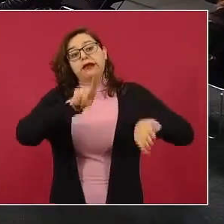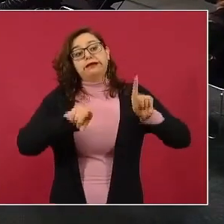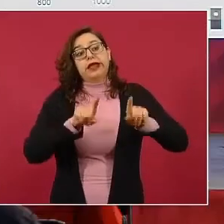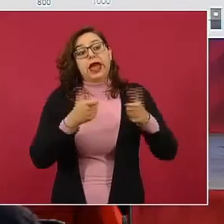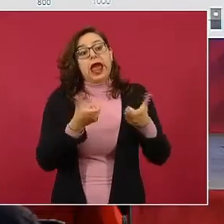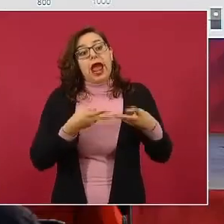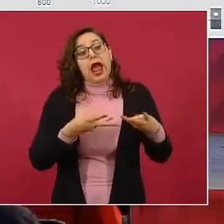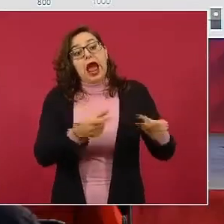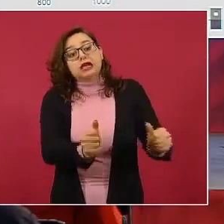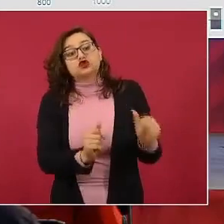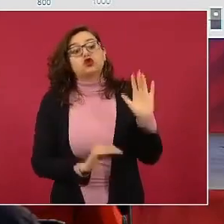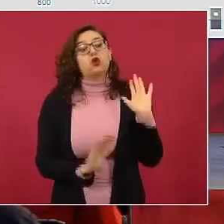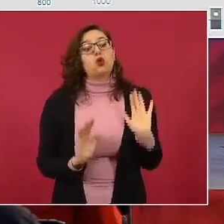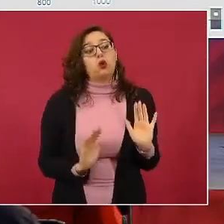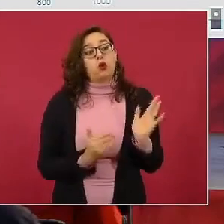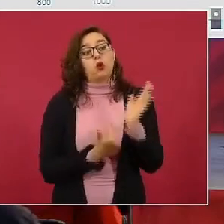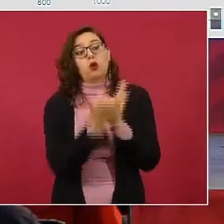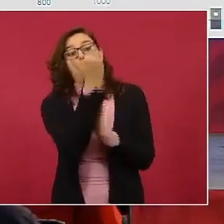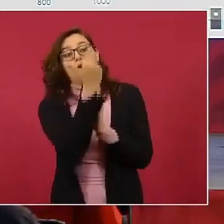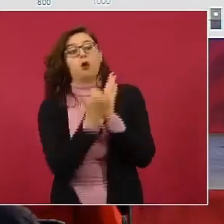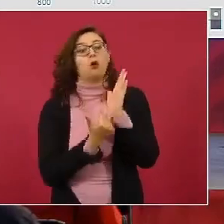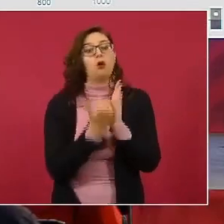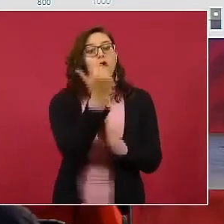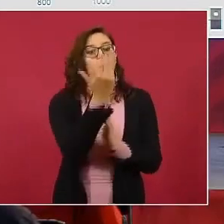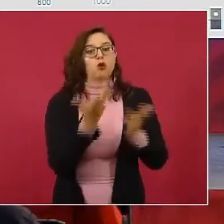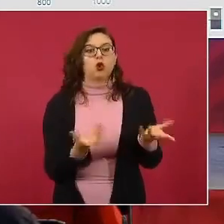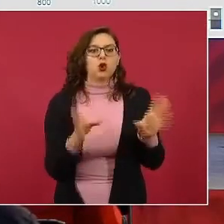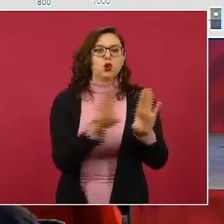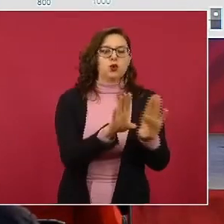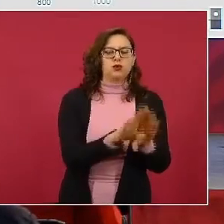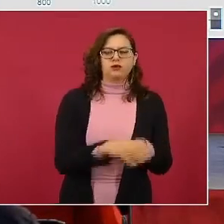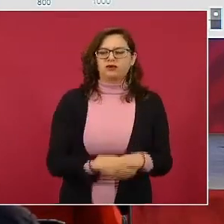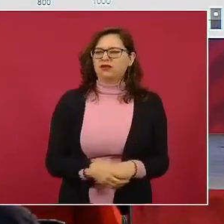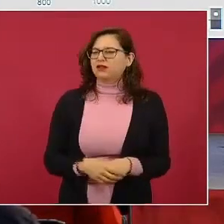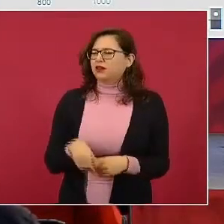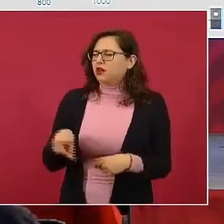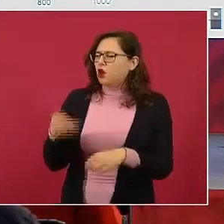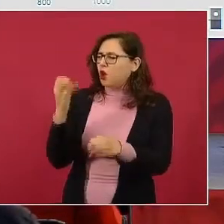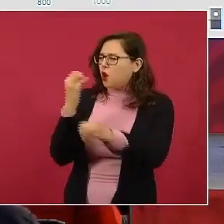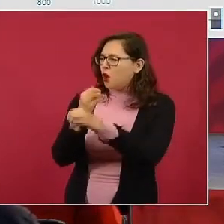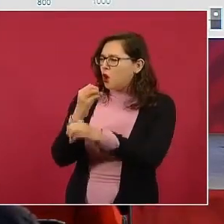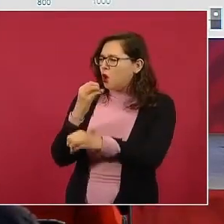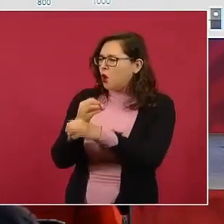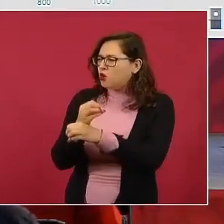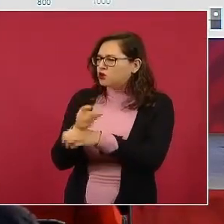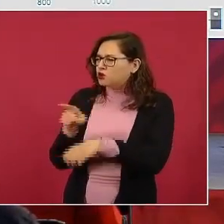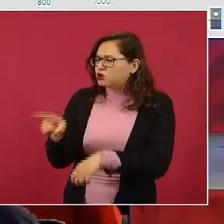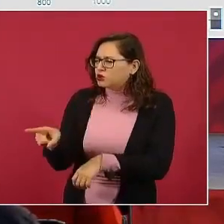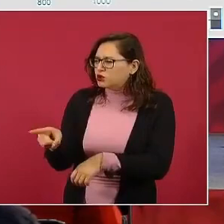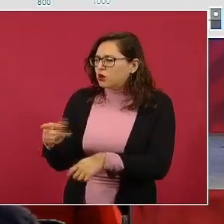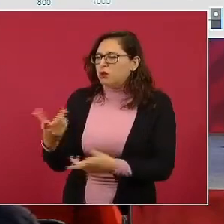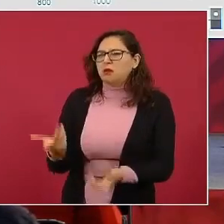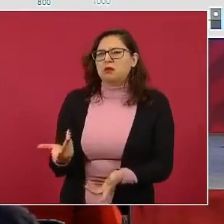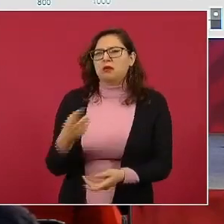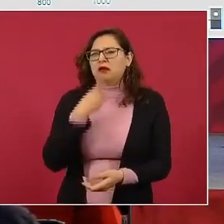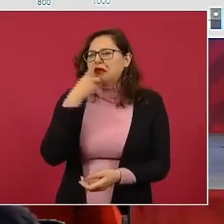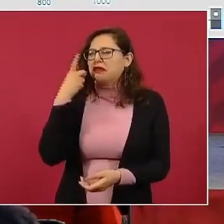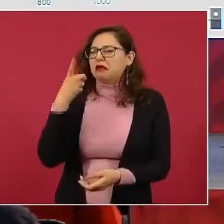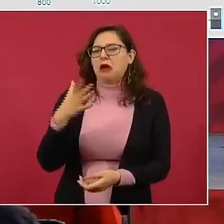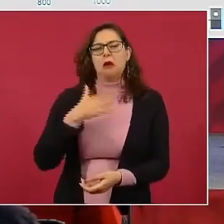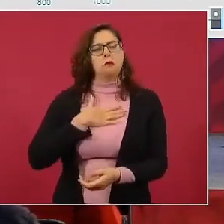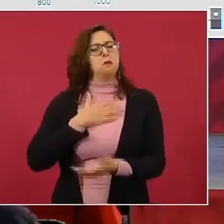Ayer anuncian, ¿no? Pagamos menos que un hogar. Ponen a una señora y a alguien que está atendiendo en el